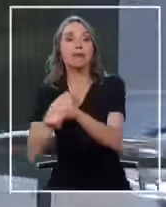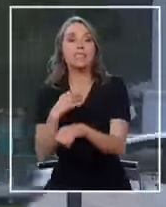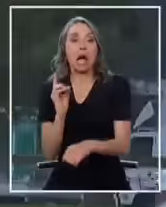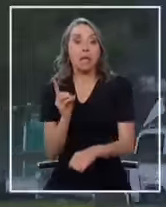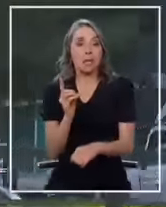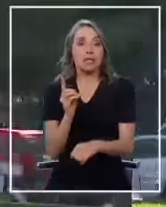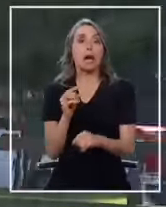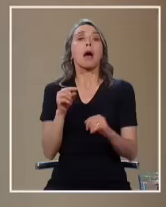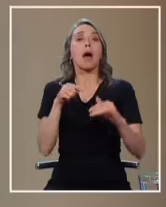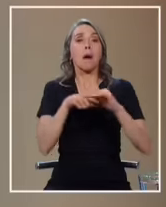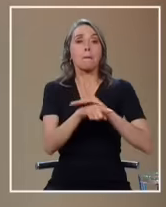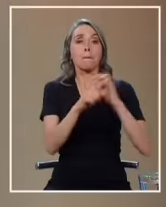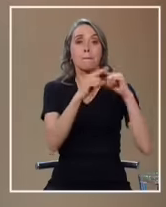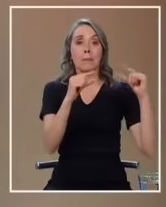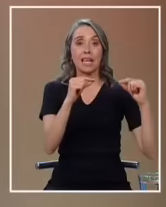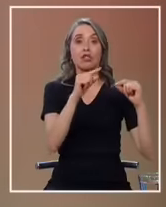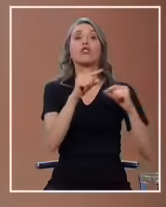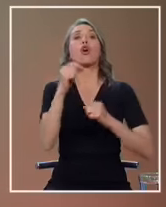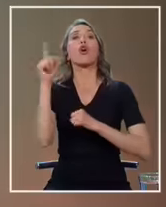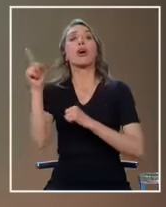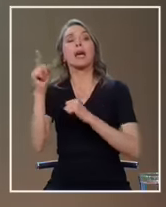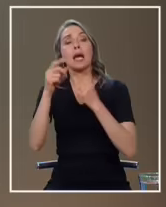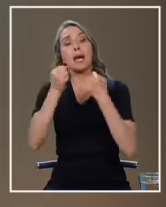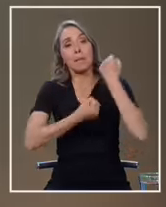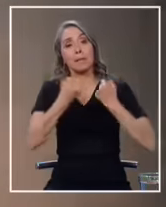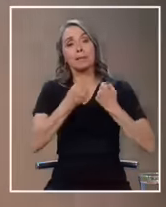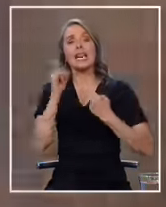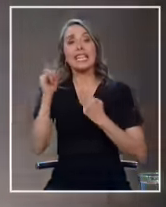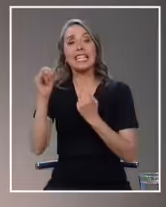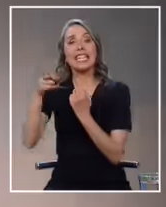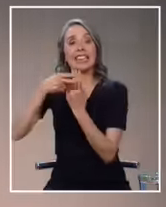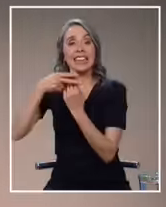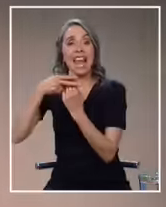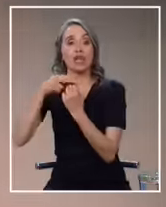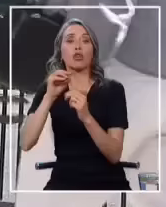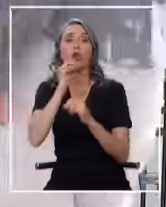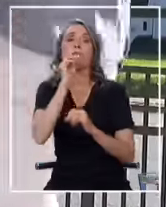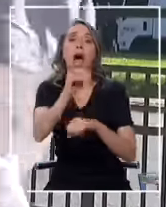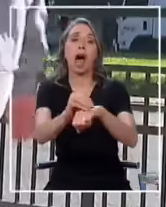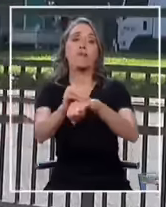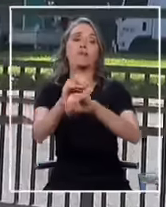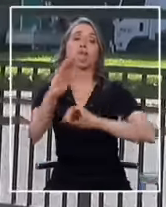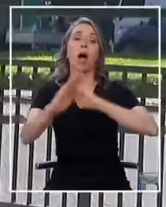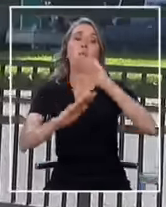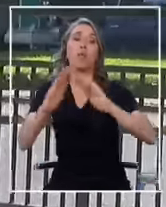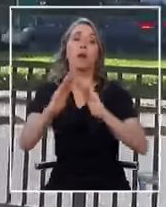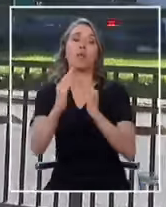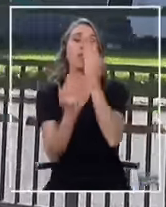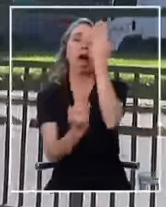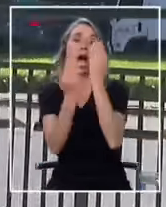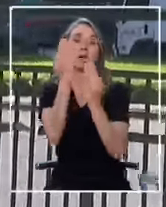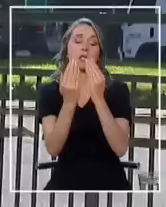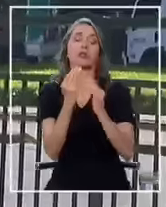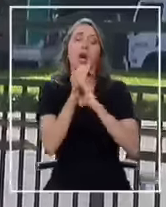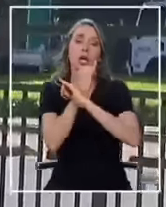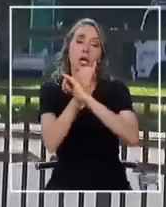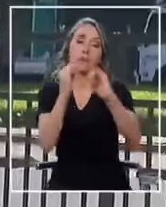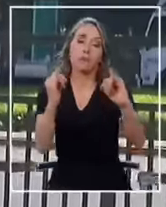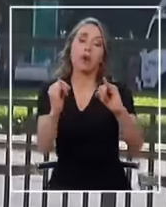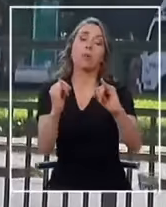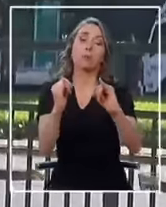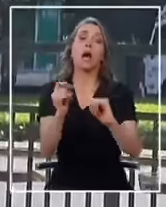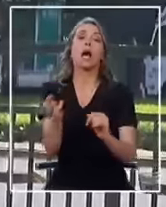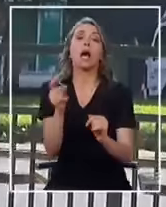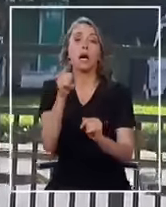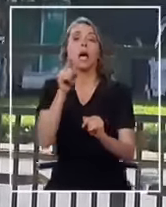se unen al llamado realizado por Josefa en su video sobre el cuidado de los ascensores. Creo que hay que hacer una fuerte campaña también de enfatizar el